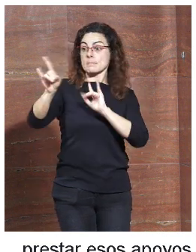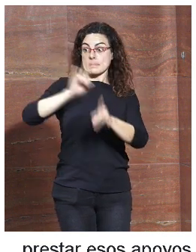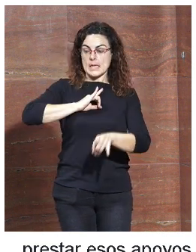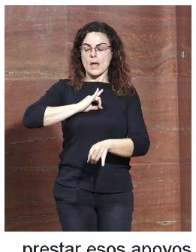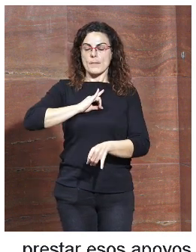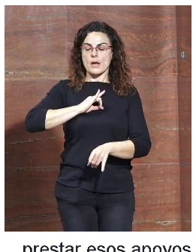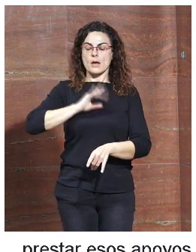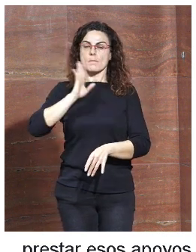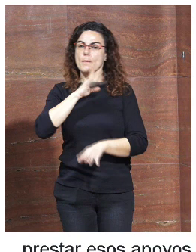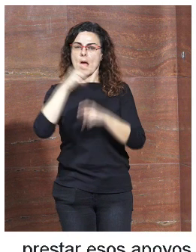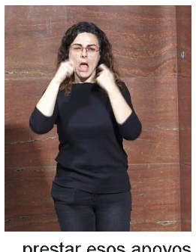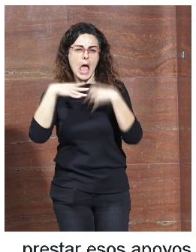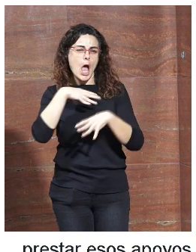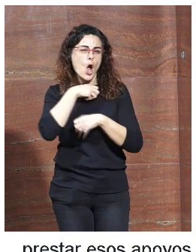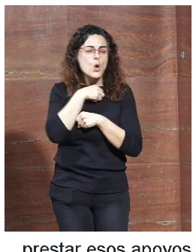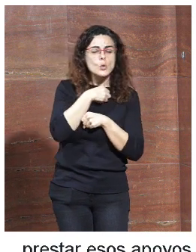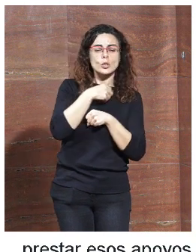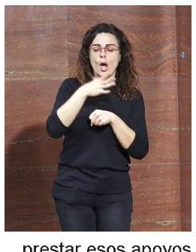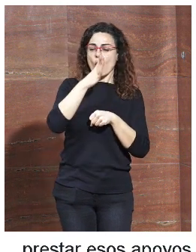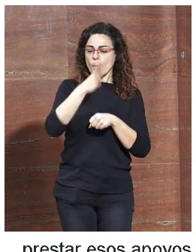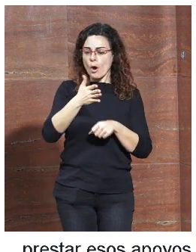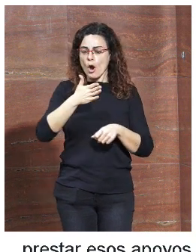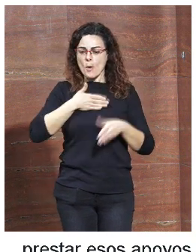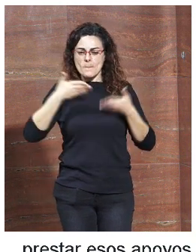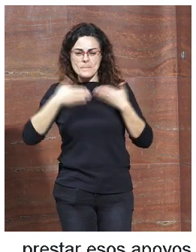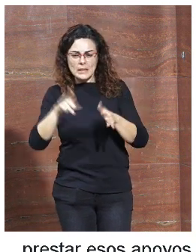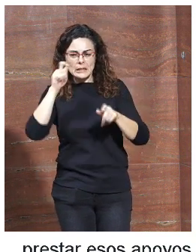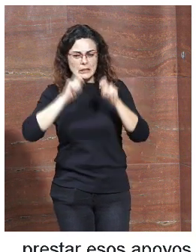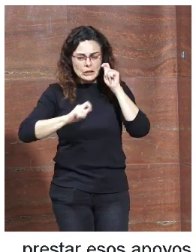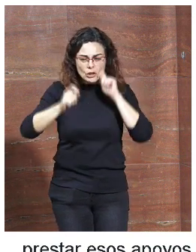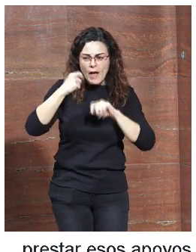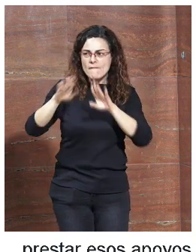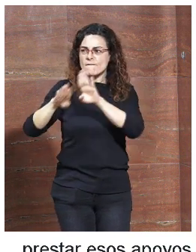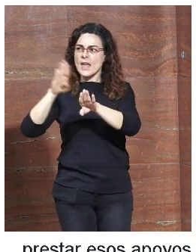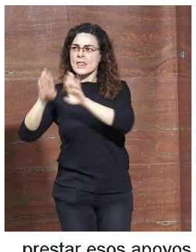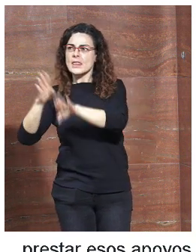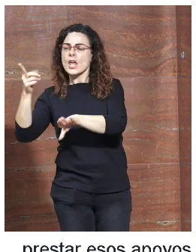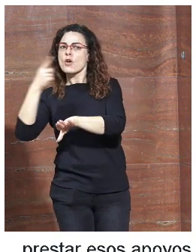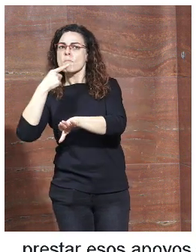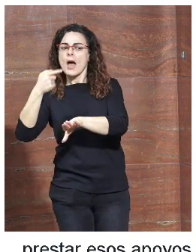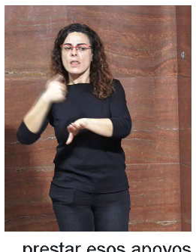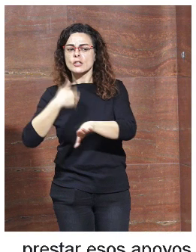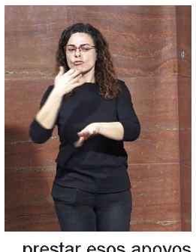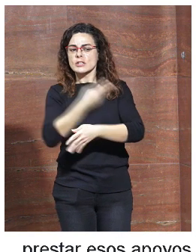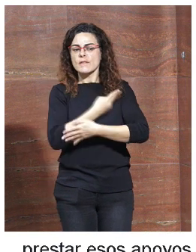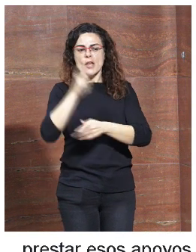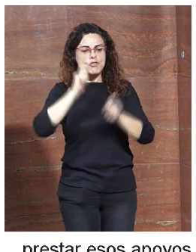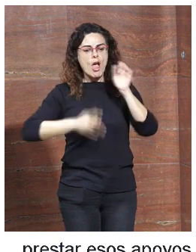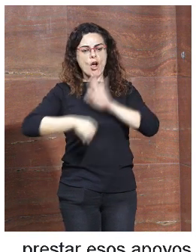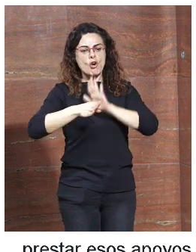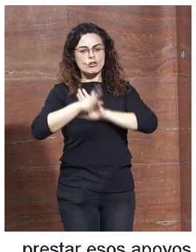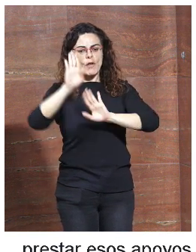me llama toda angustiada. Es que mi hija está llorando, me dice el vecino que como no deje de llorar, que va a llamar a la